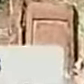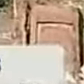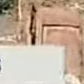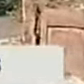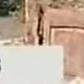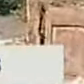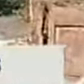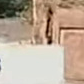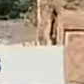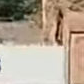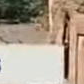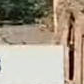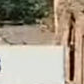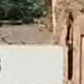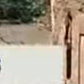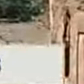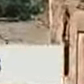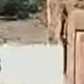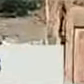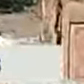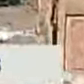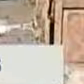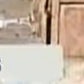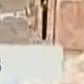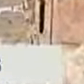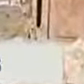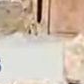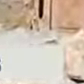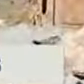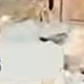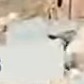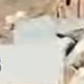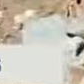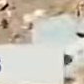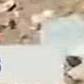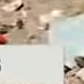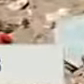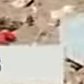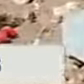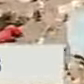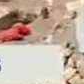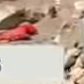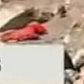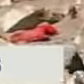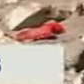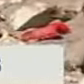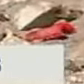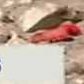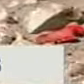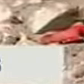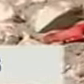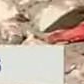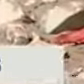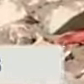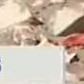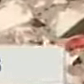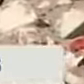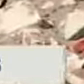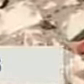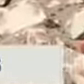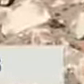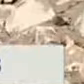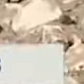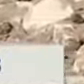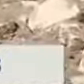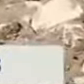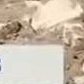están sepultadas por esta luz de piedras y lodo. Miren esa casa que está a punto de caer, todo el primer piso ha desaparecido, solamente lo